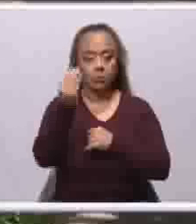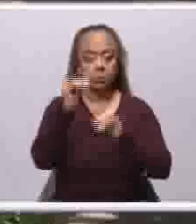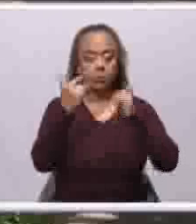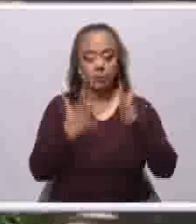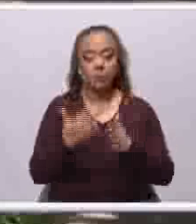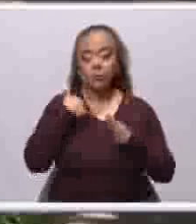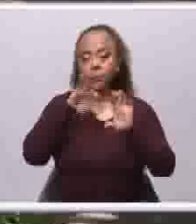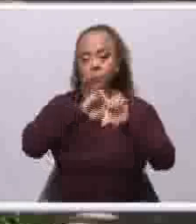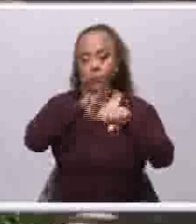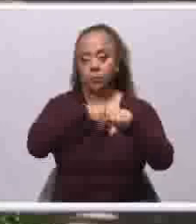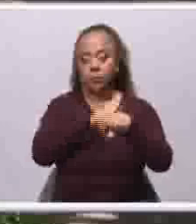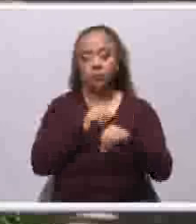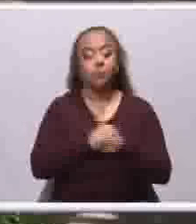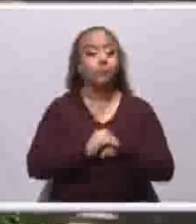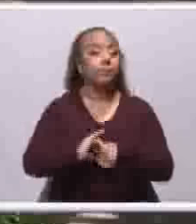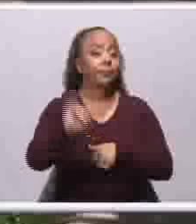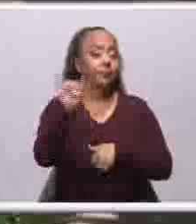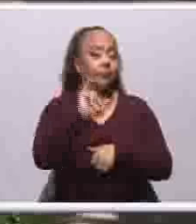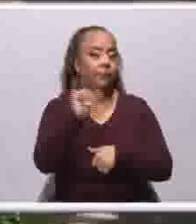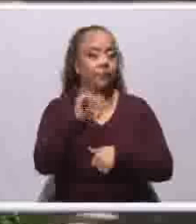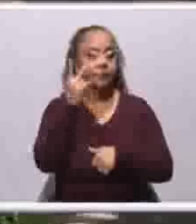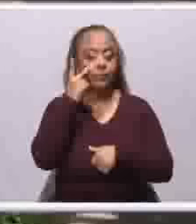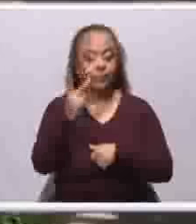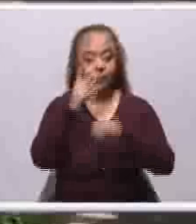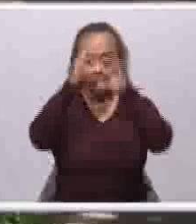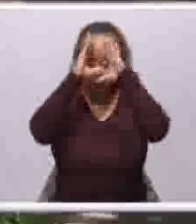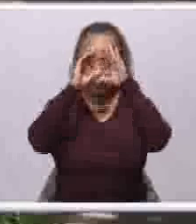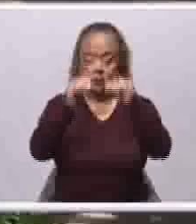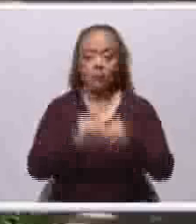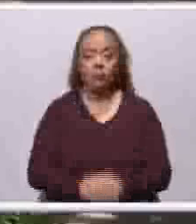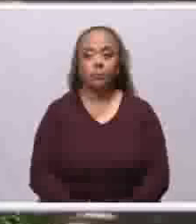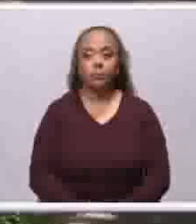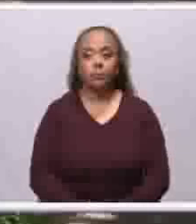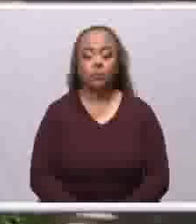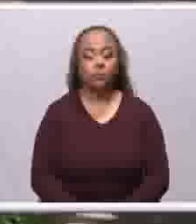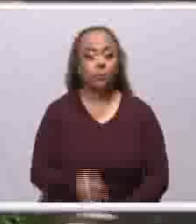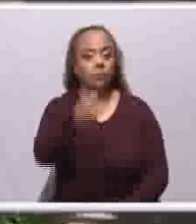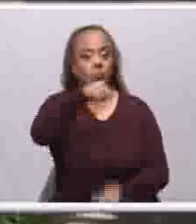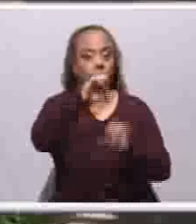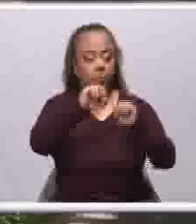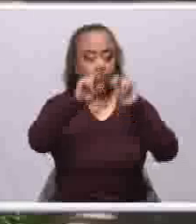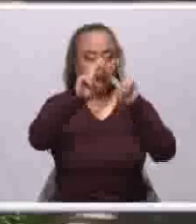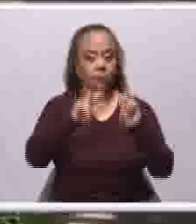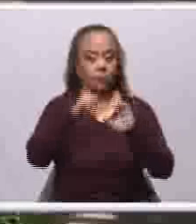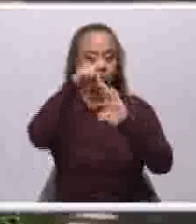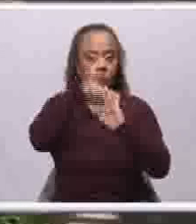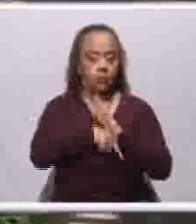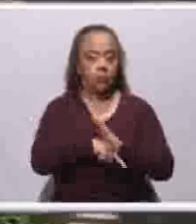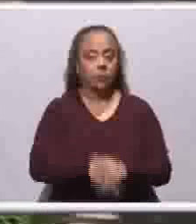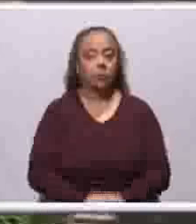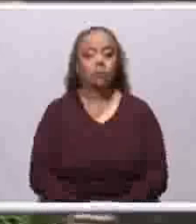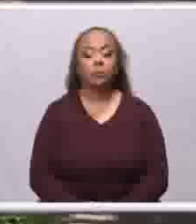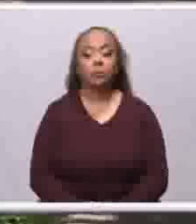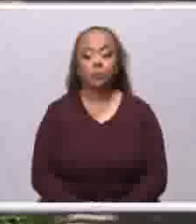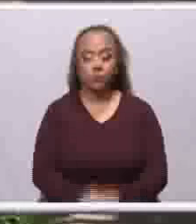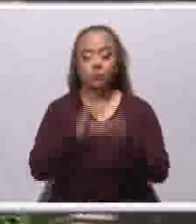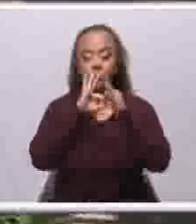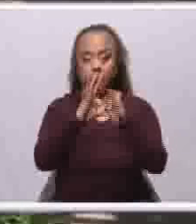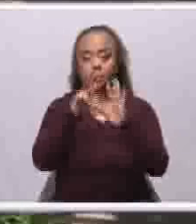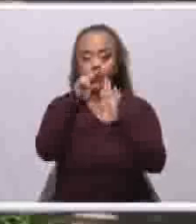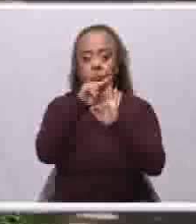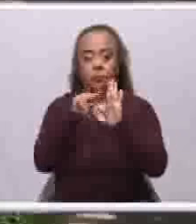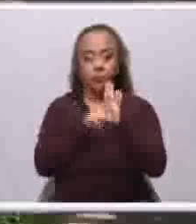tenemos en selección nacional también vamos a pasar a ver estos datos compañeros que ya ustedes podrán analizar a profundidad sobre notas que da